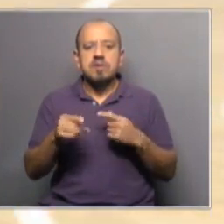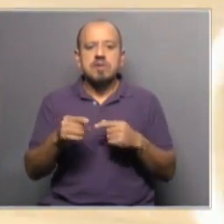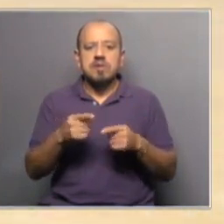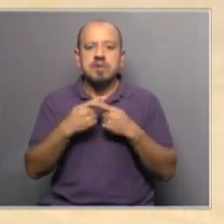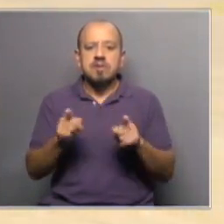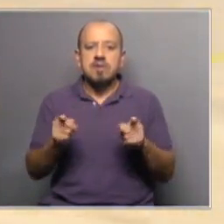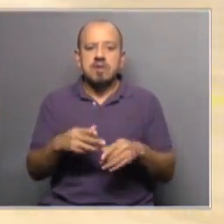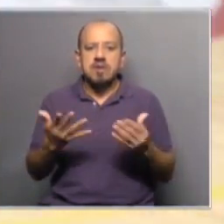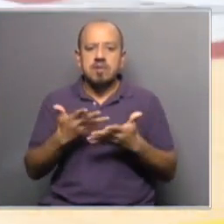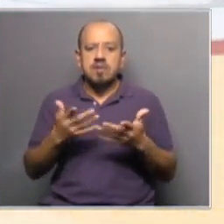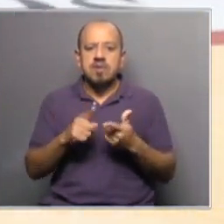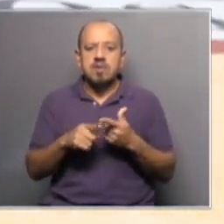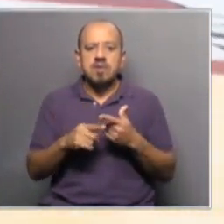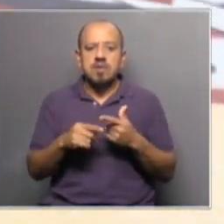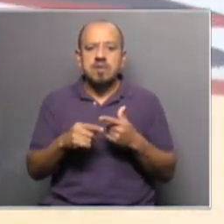diferente a lo que es ahora.